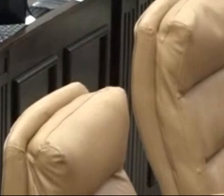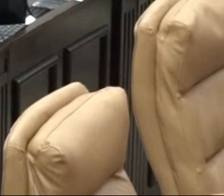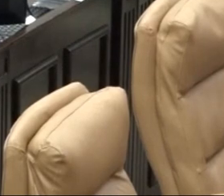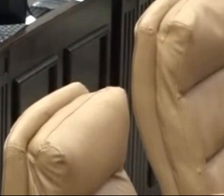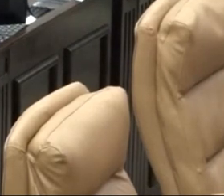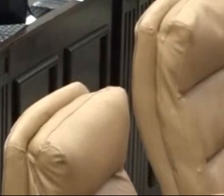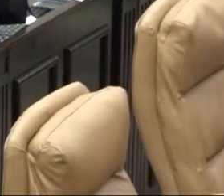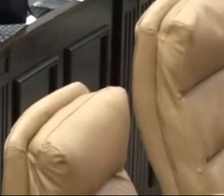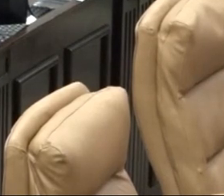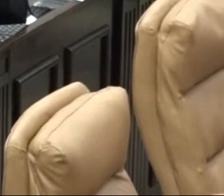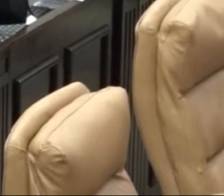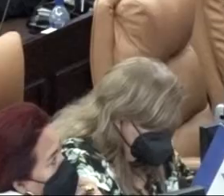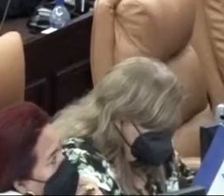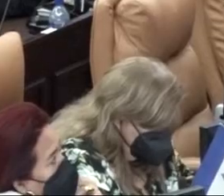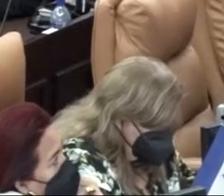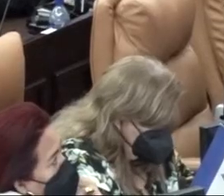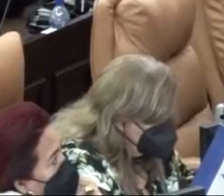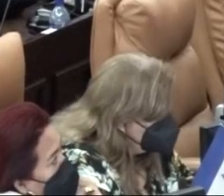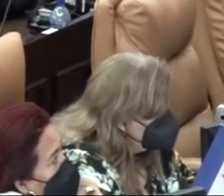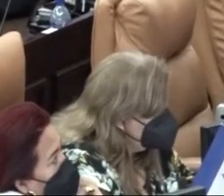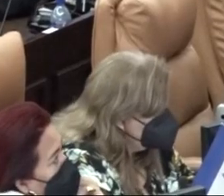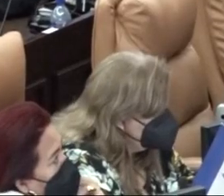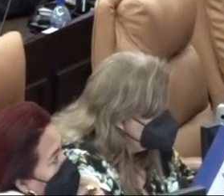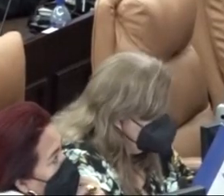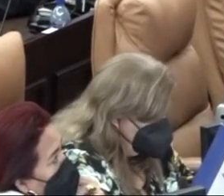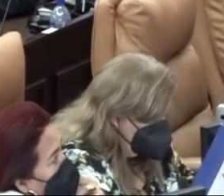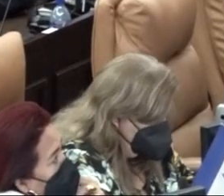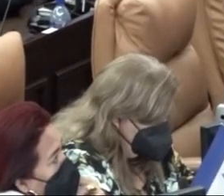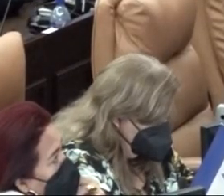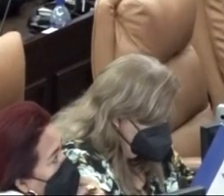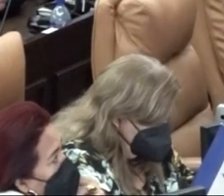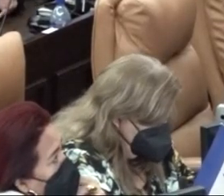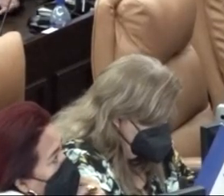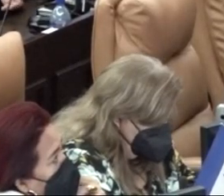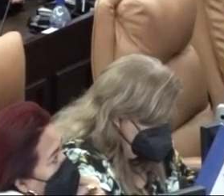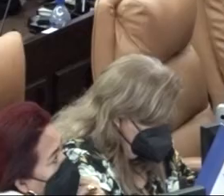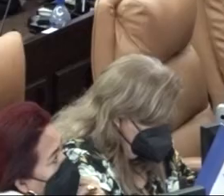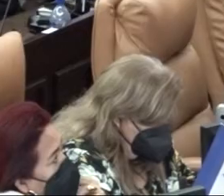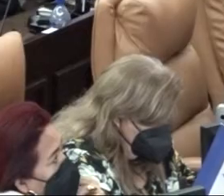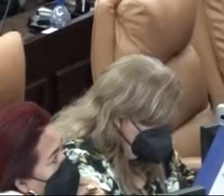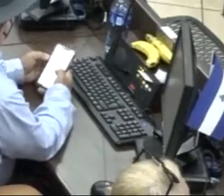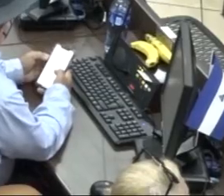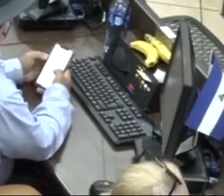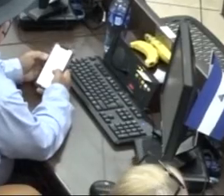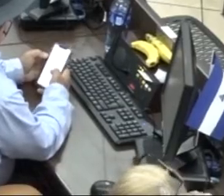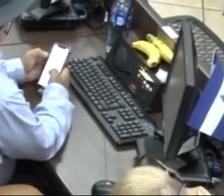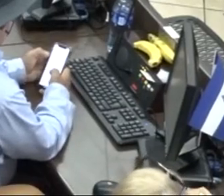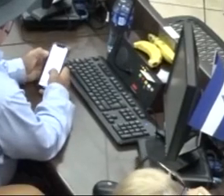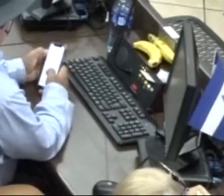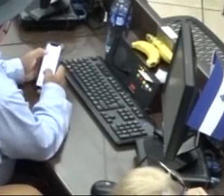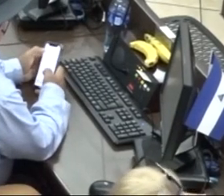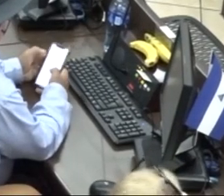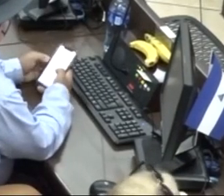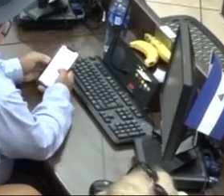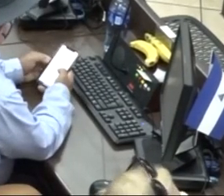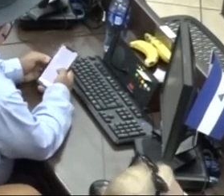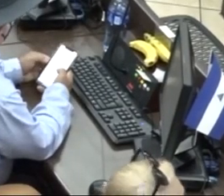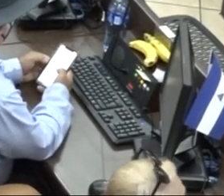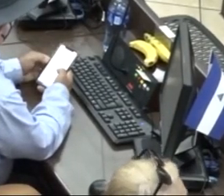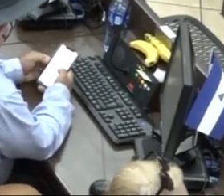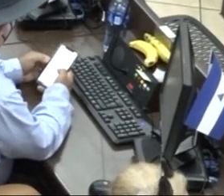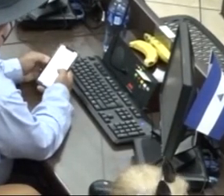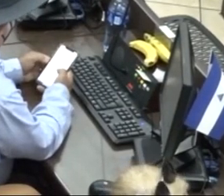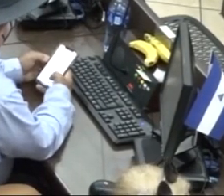de 38 normas vigentes, 34 instrumentos internacionales y 792 normas sin